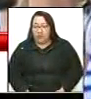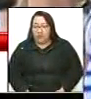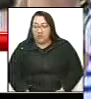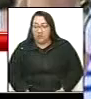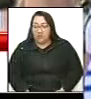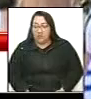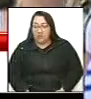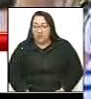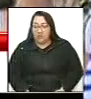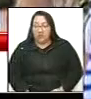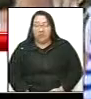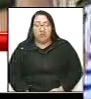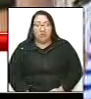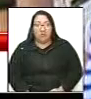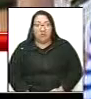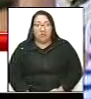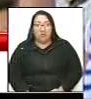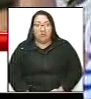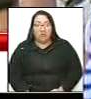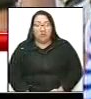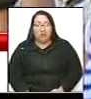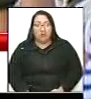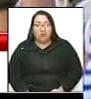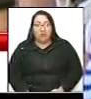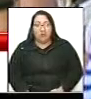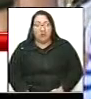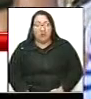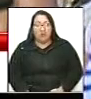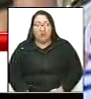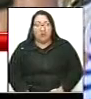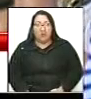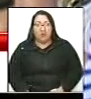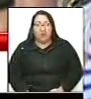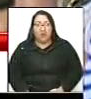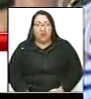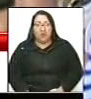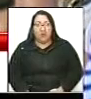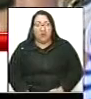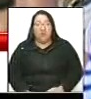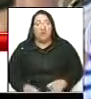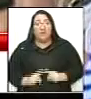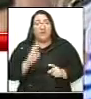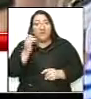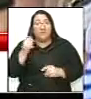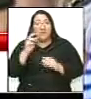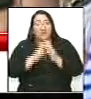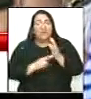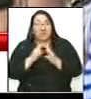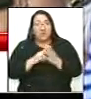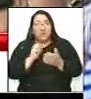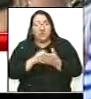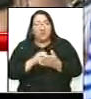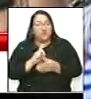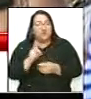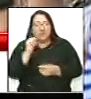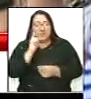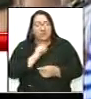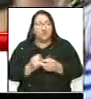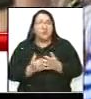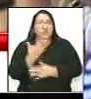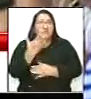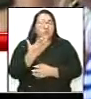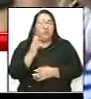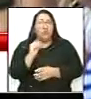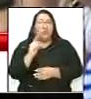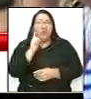La mentira es grave. Pero el tema aquí es, creo que el reglamento lamentablemente establece, o sea, no es si hay una mentira nueva o no es